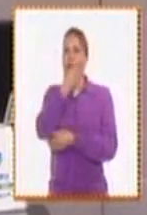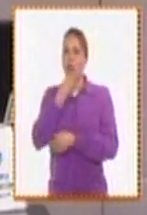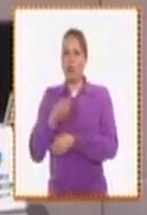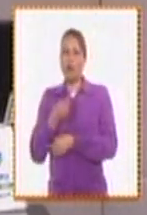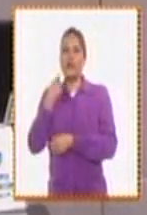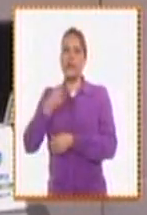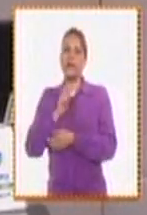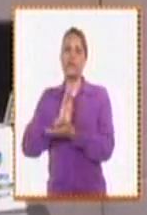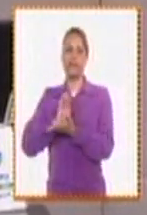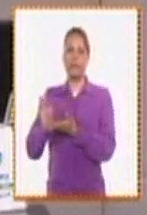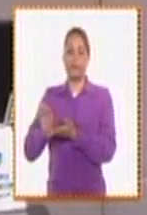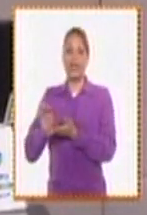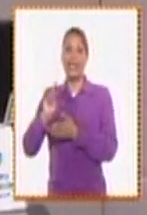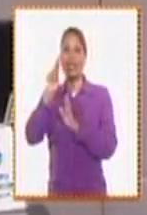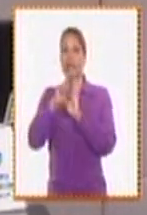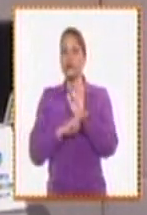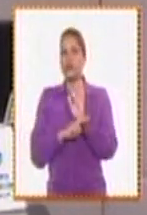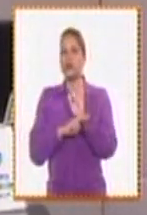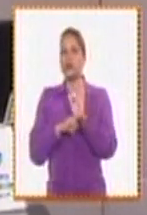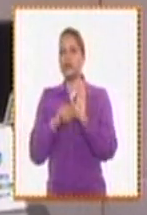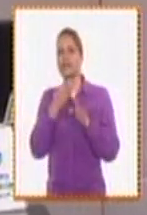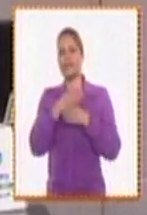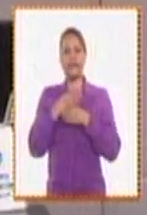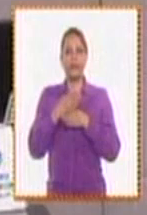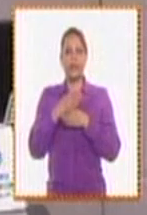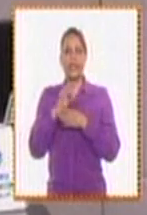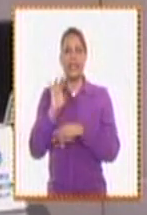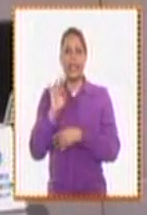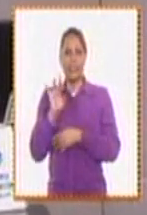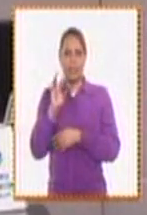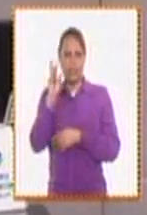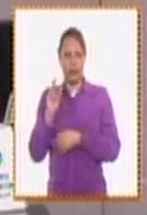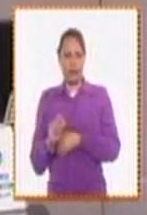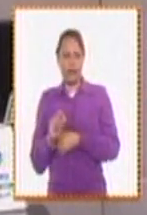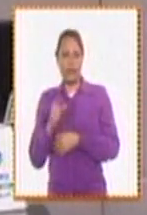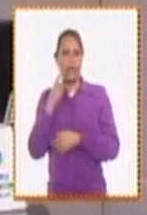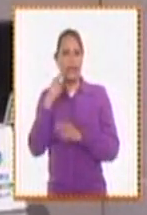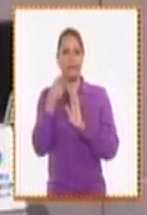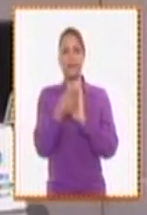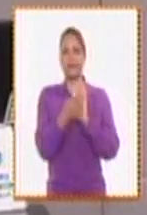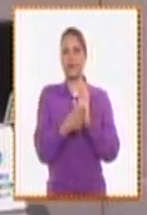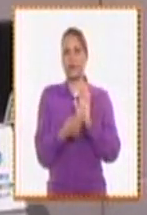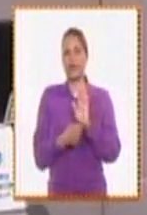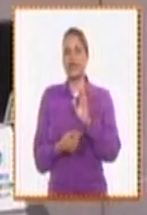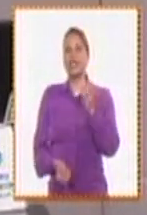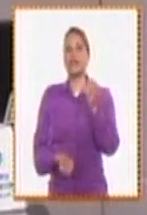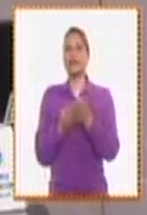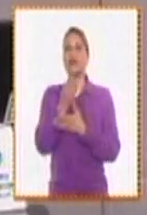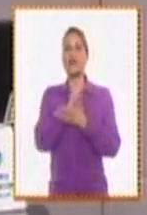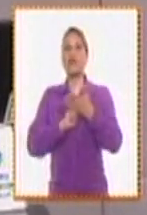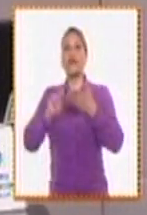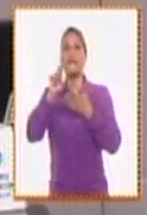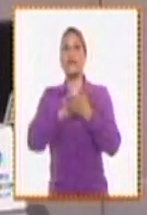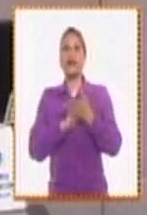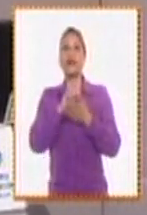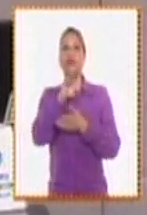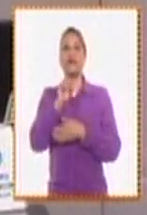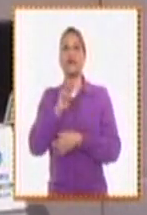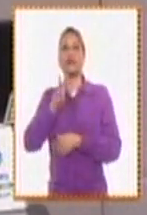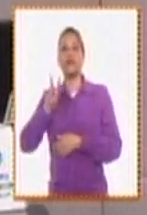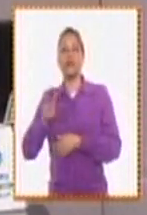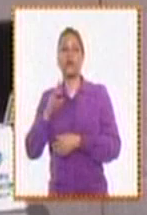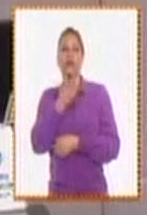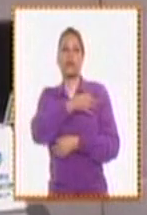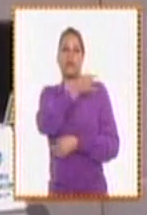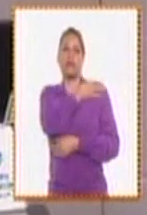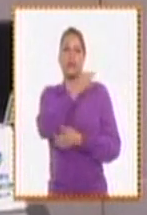Esta resolución ministerial 15, que tiene su fundamento, como ya mencionaba, en la creación de aquel plan de acción en el 2002 con el comandante Machado,